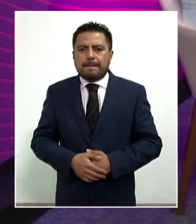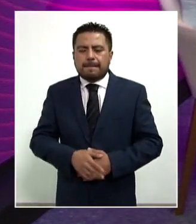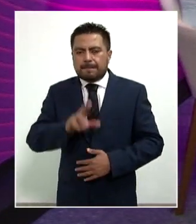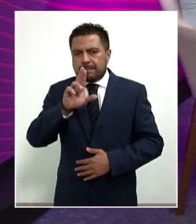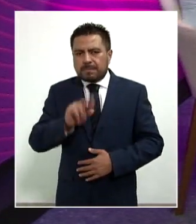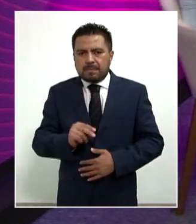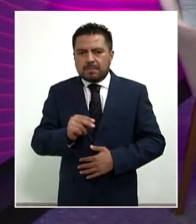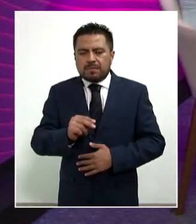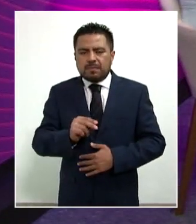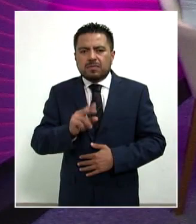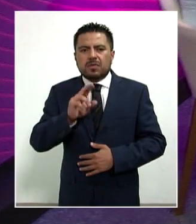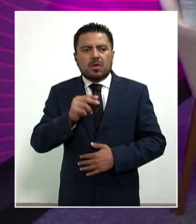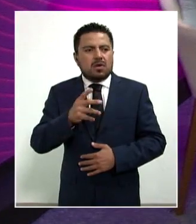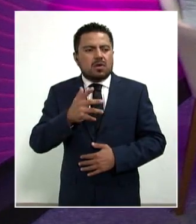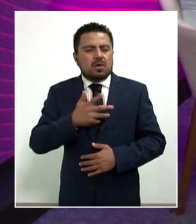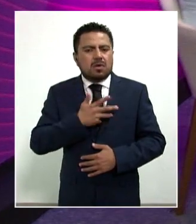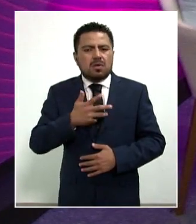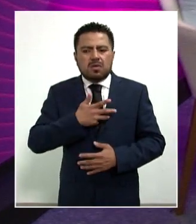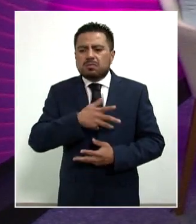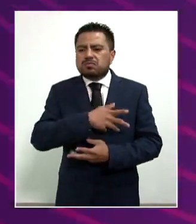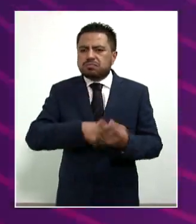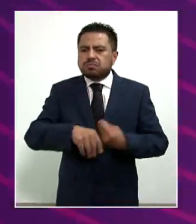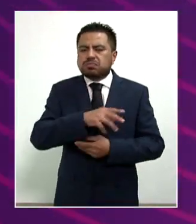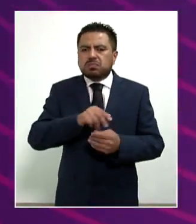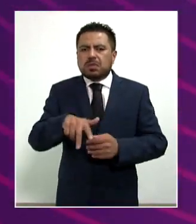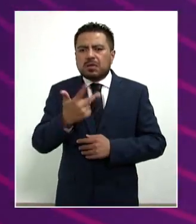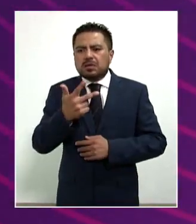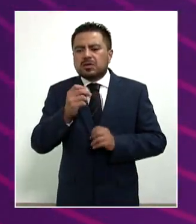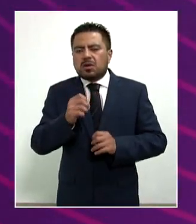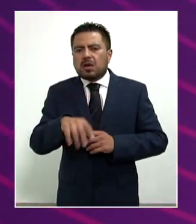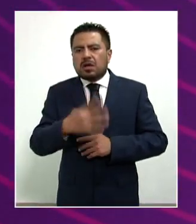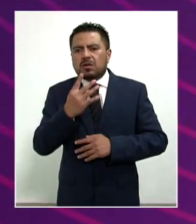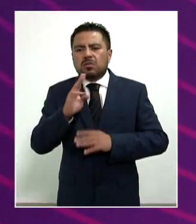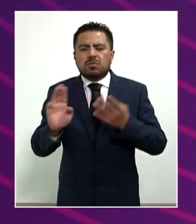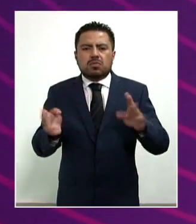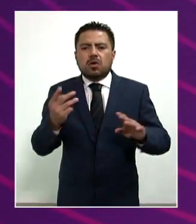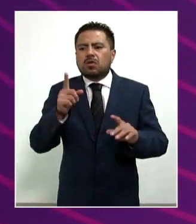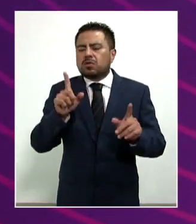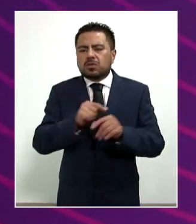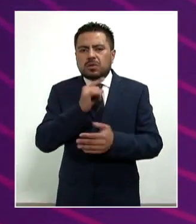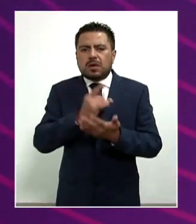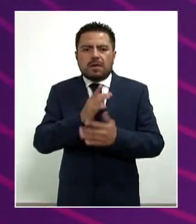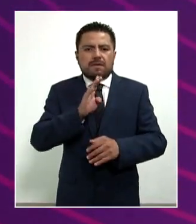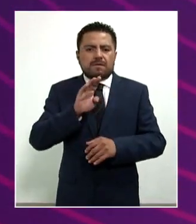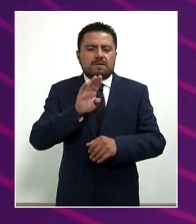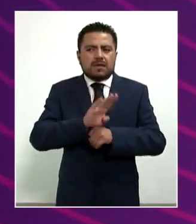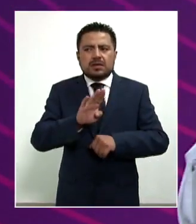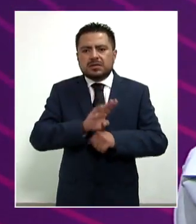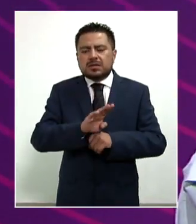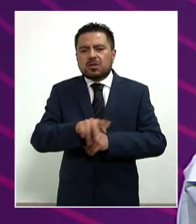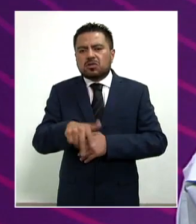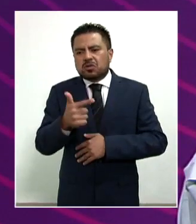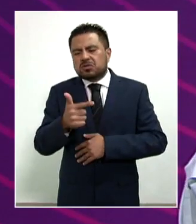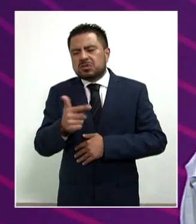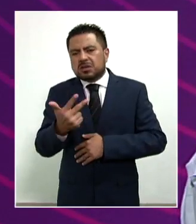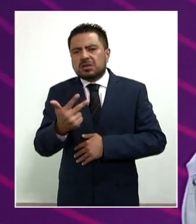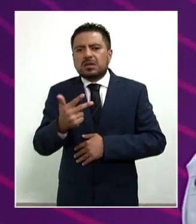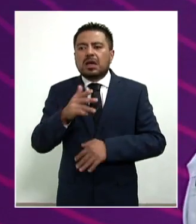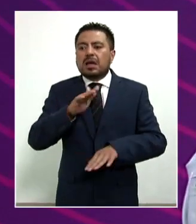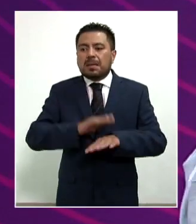No, que no son la economía 13 o 14 del mundo, solo Brasil sí es la 12 o la 13. Todos los